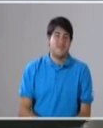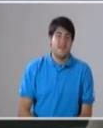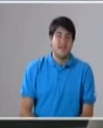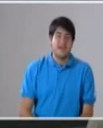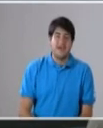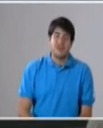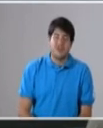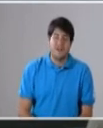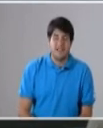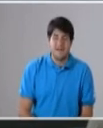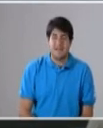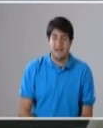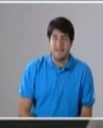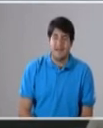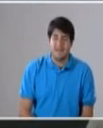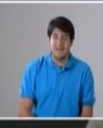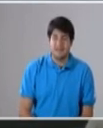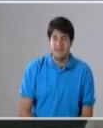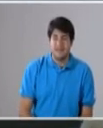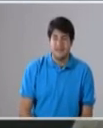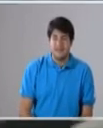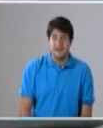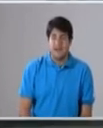la mano.